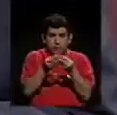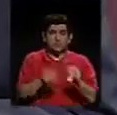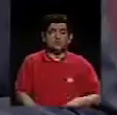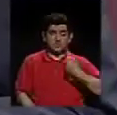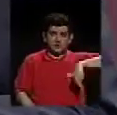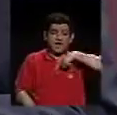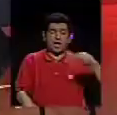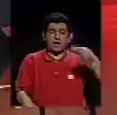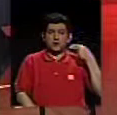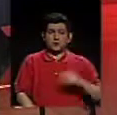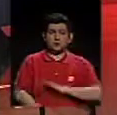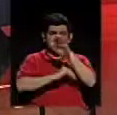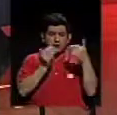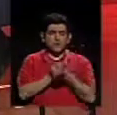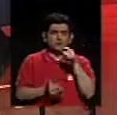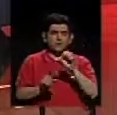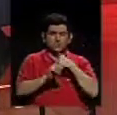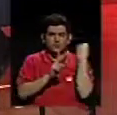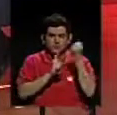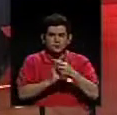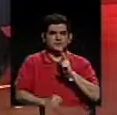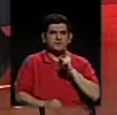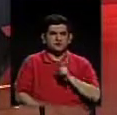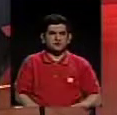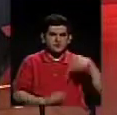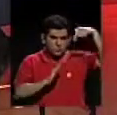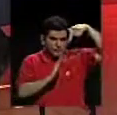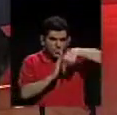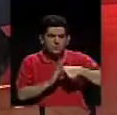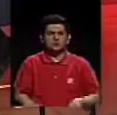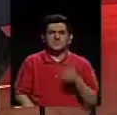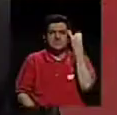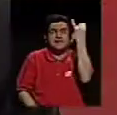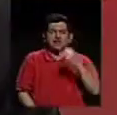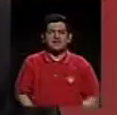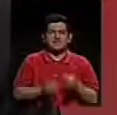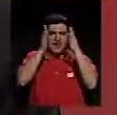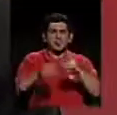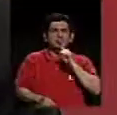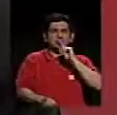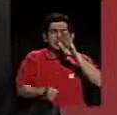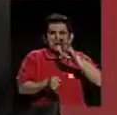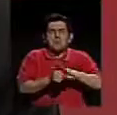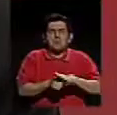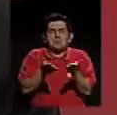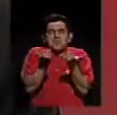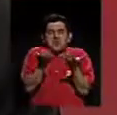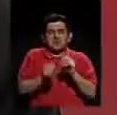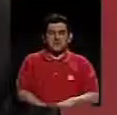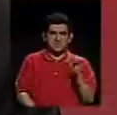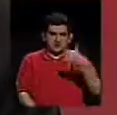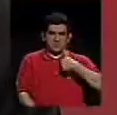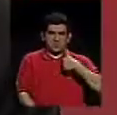historia. Todo como una cortina de humo para esconder el verdadero fondo de sus intenciones, una corte complaciente que, además de tener a